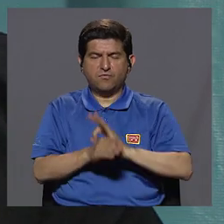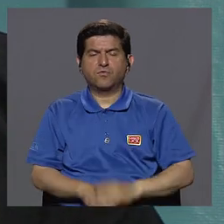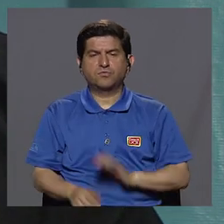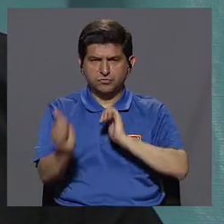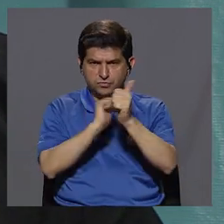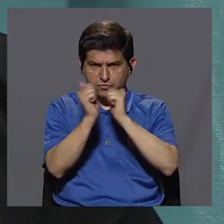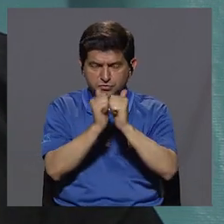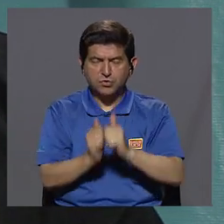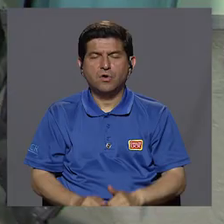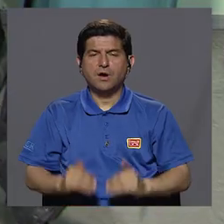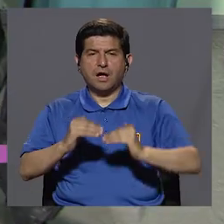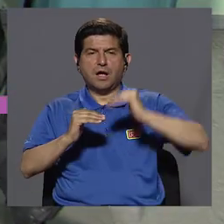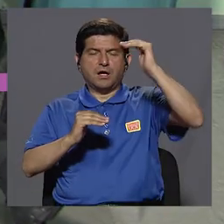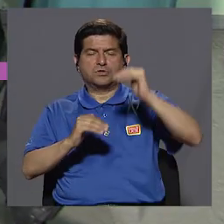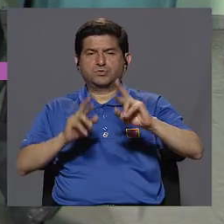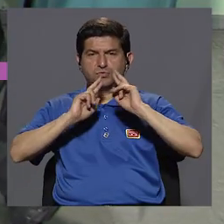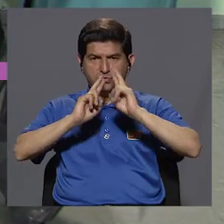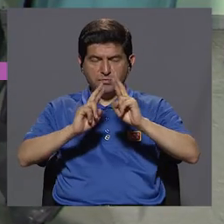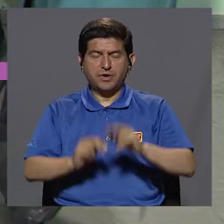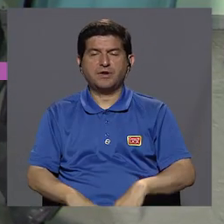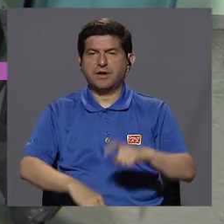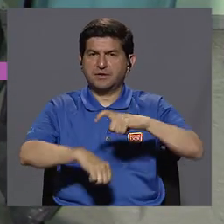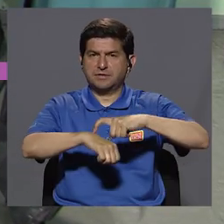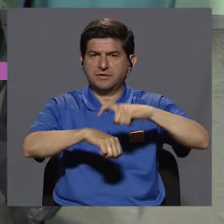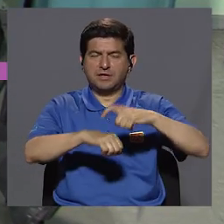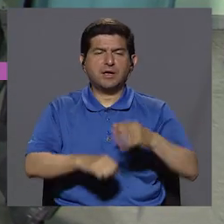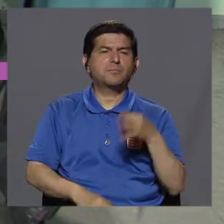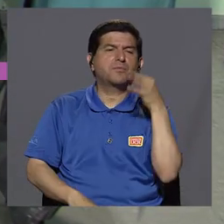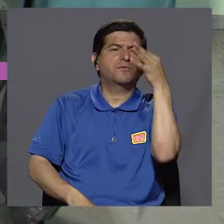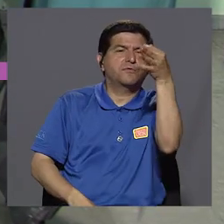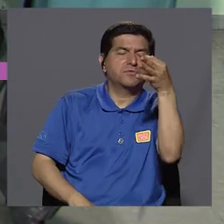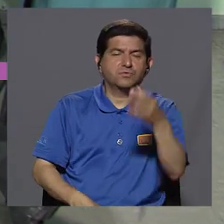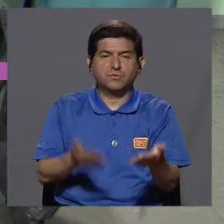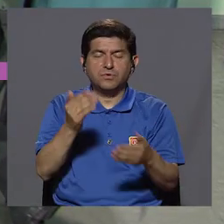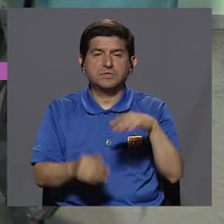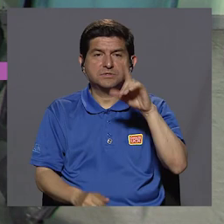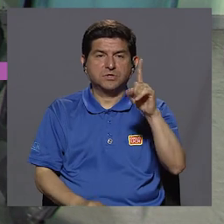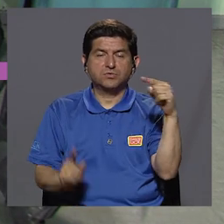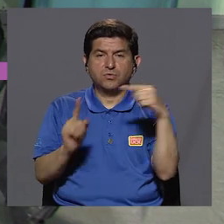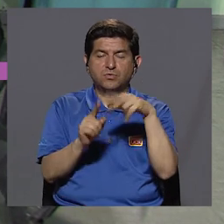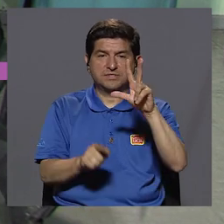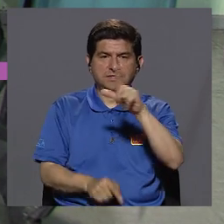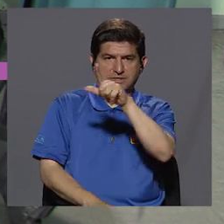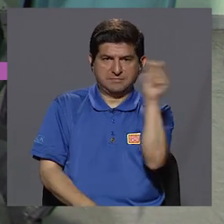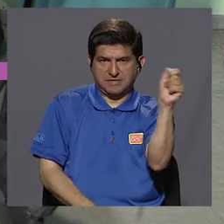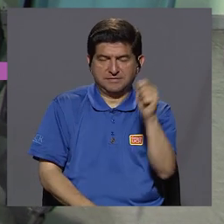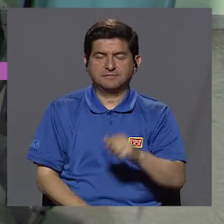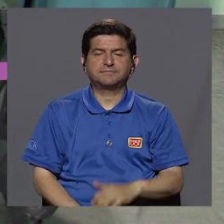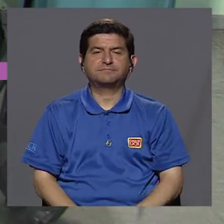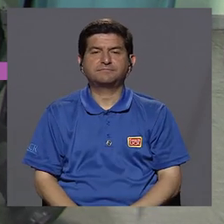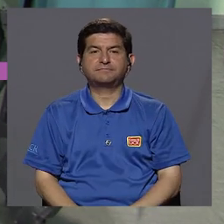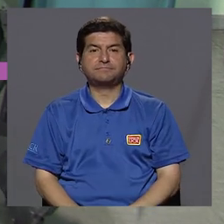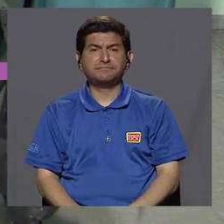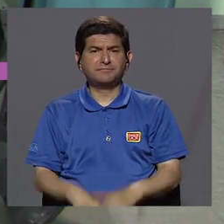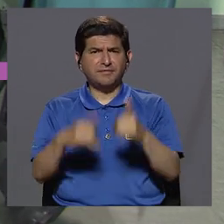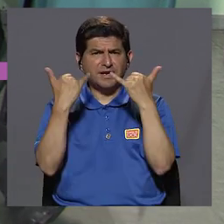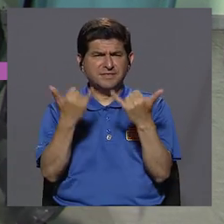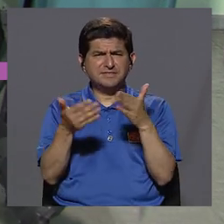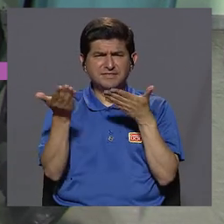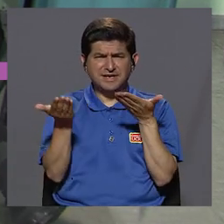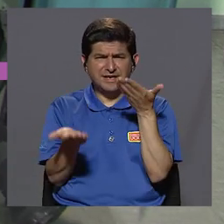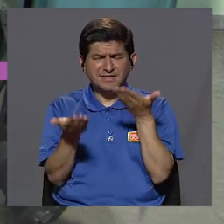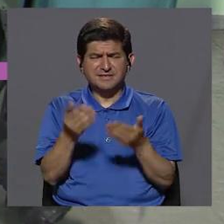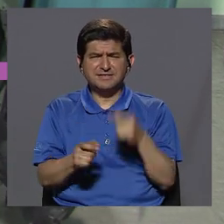máximo rendimiento eventualmente para equis fecha a plazo que puede ser desde uno hasta tres meses es ella es como